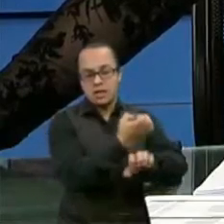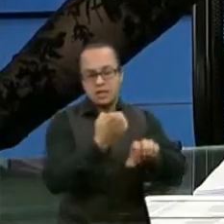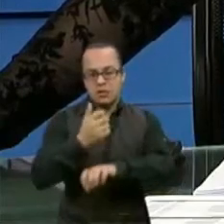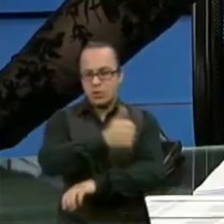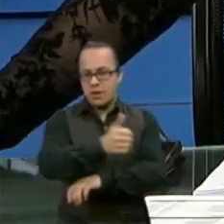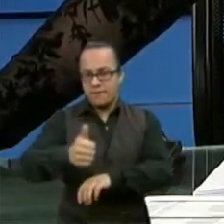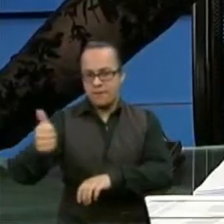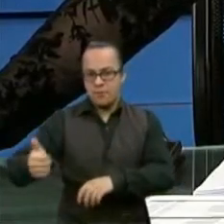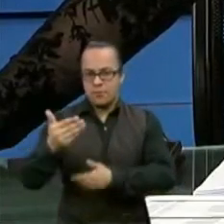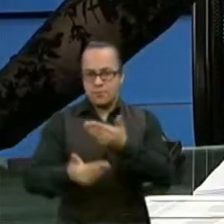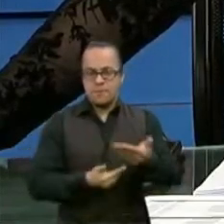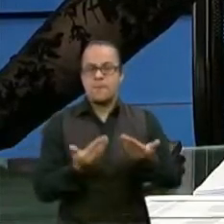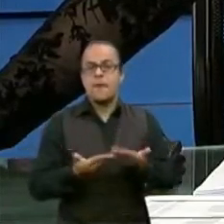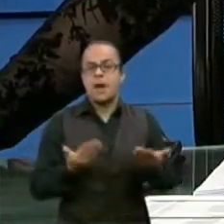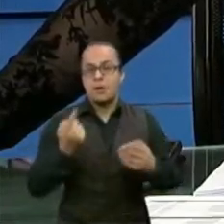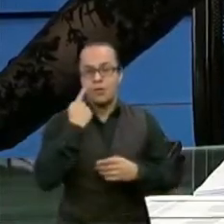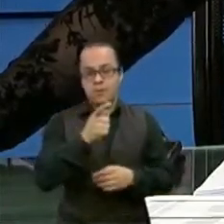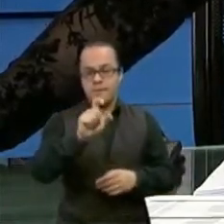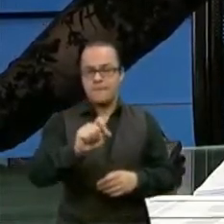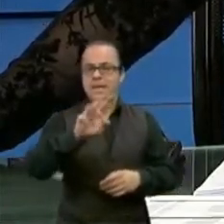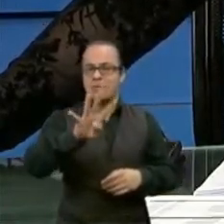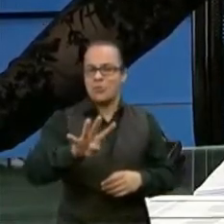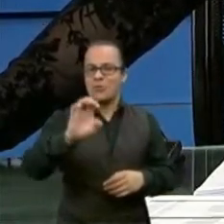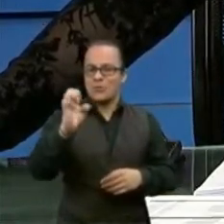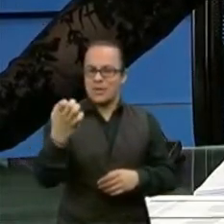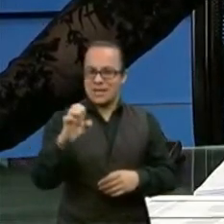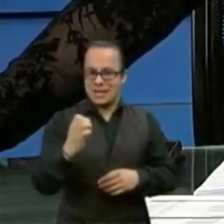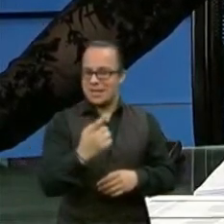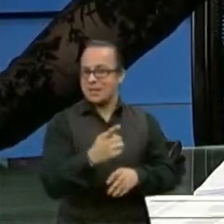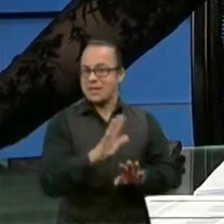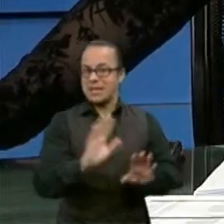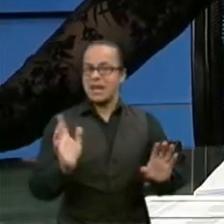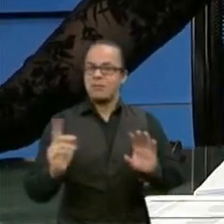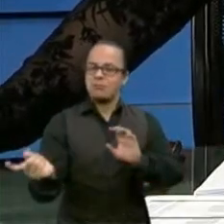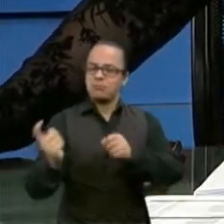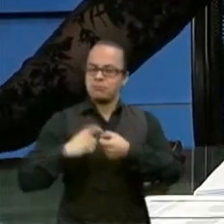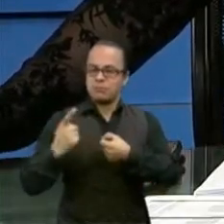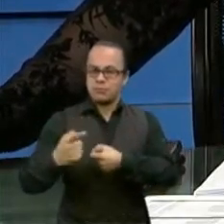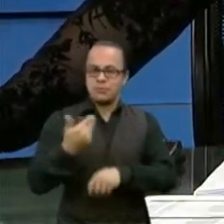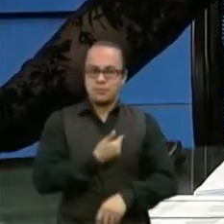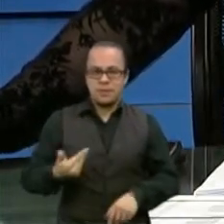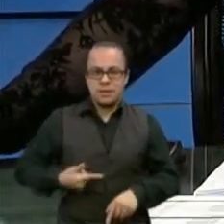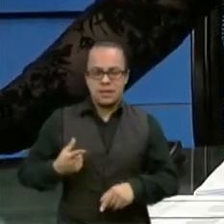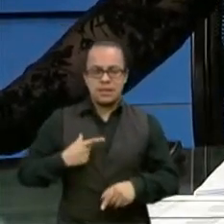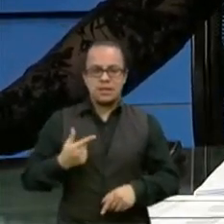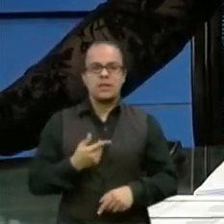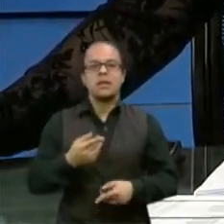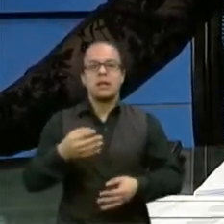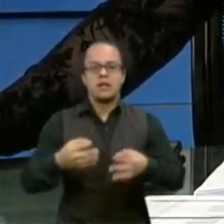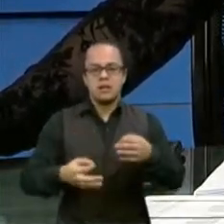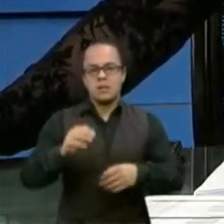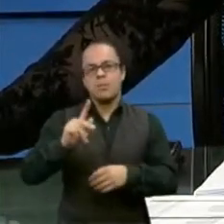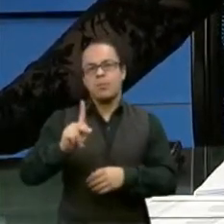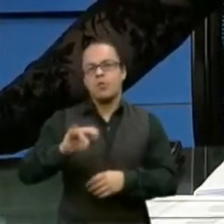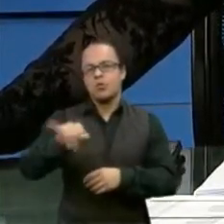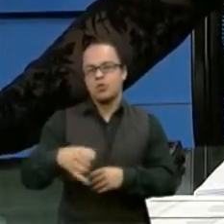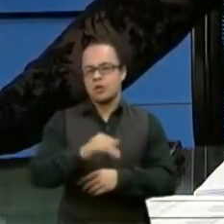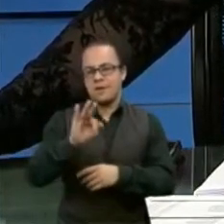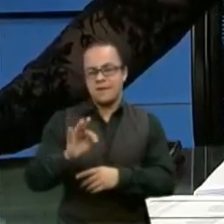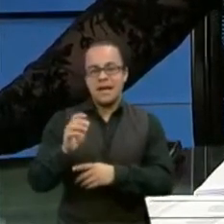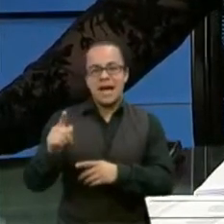a partir de este 24 de enero se une a este espacio informativo el presidente del poder judicial del Estado de México Ricardo sod